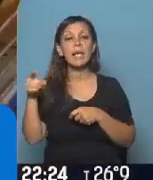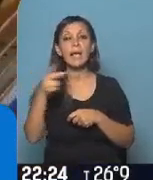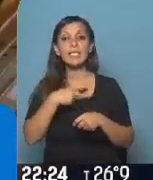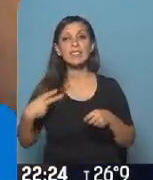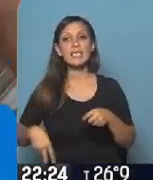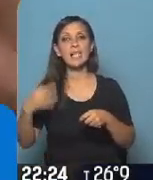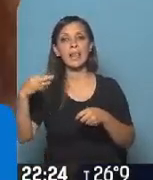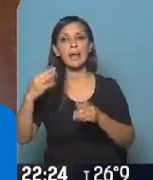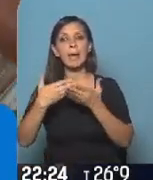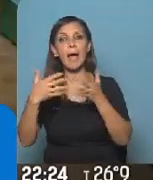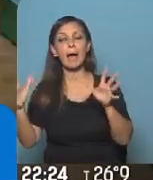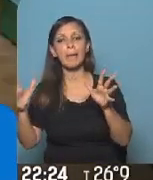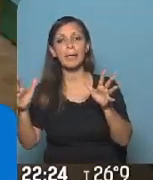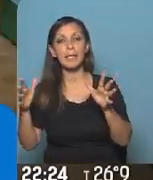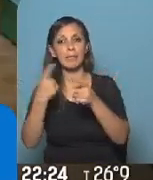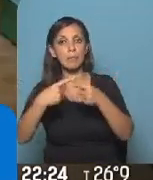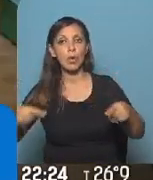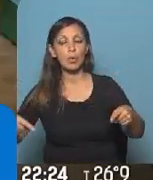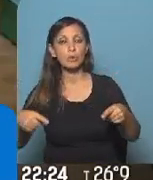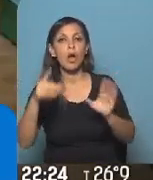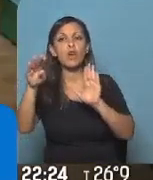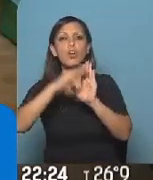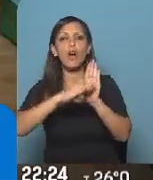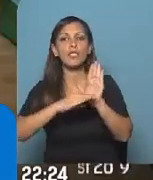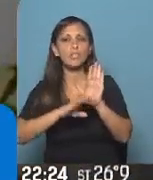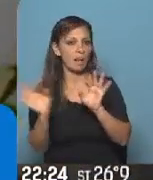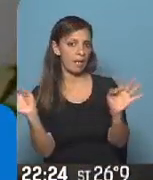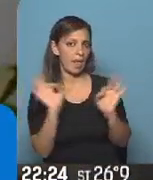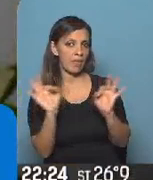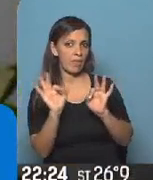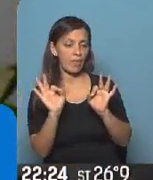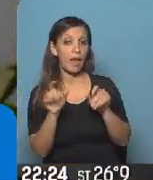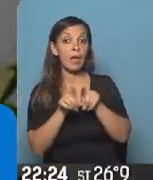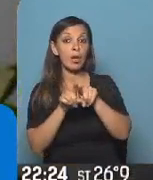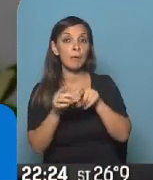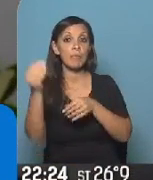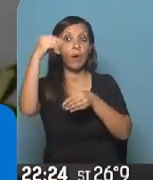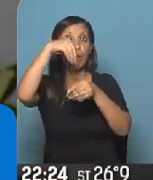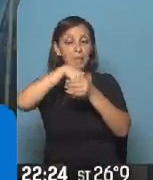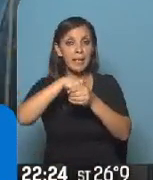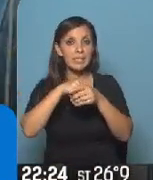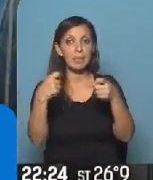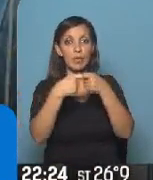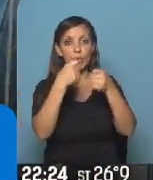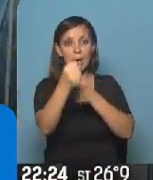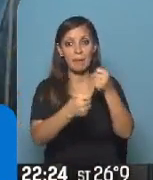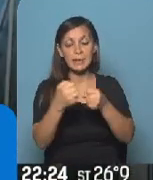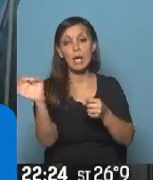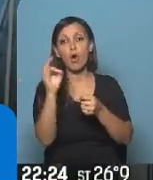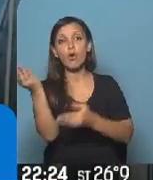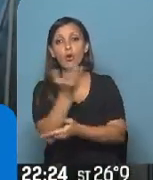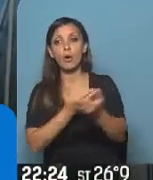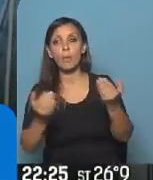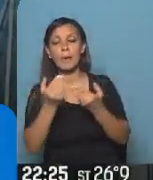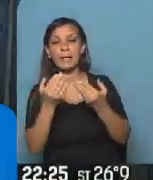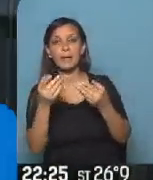empresas estadounidenses sin condiciones, como las de integrar joint ventures o compartir propiedad intelectual, como ocurre